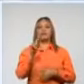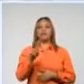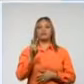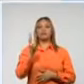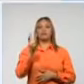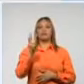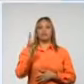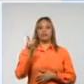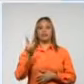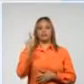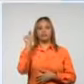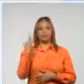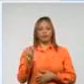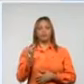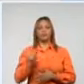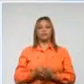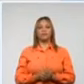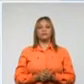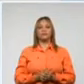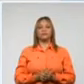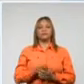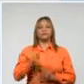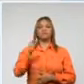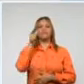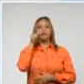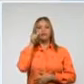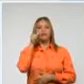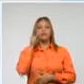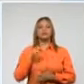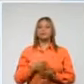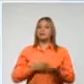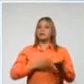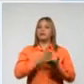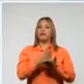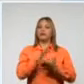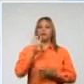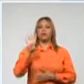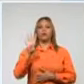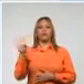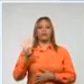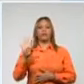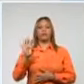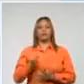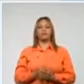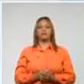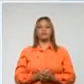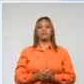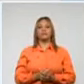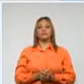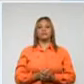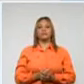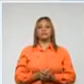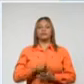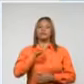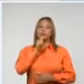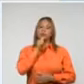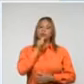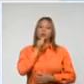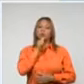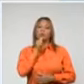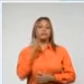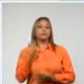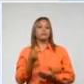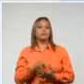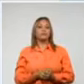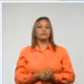1.232 pacientes. En vigilancia se mantienen 44. En sospechosos, de